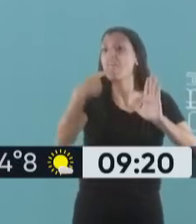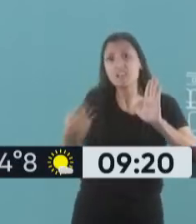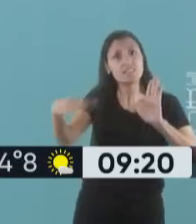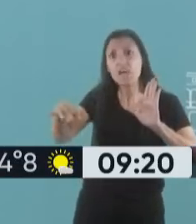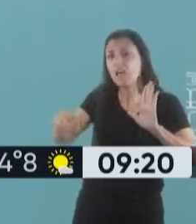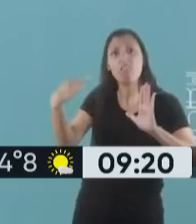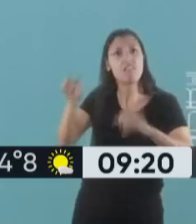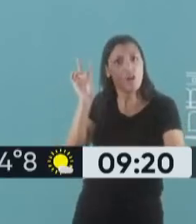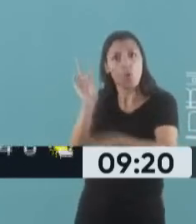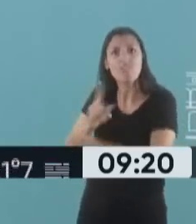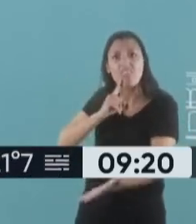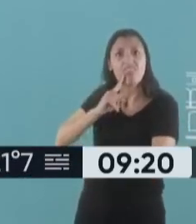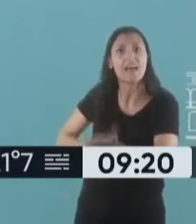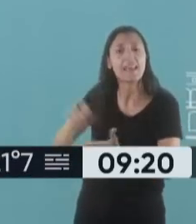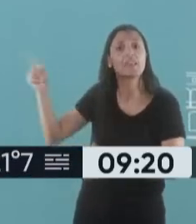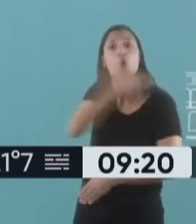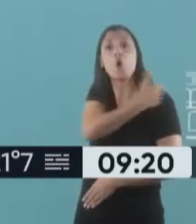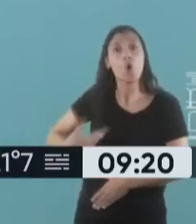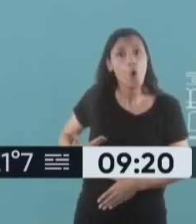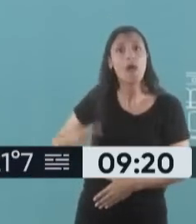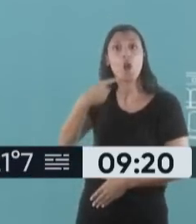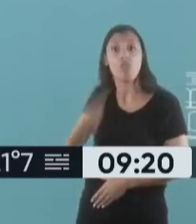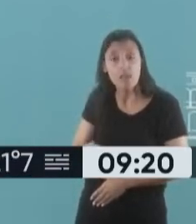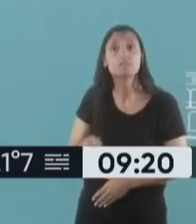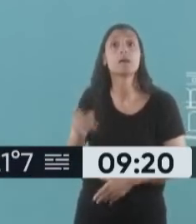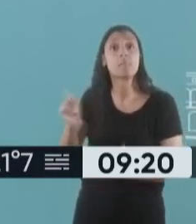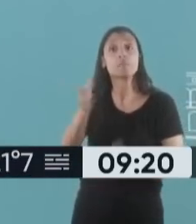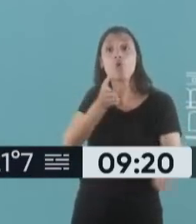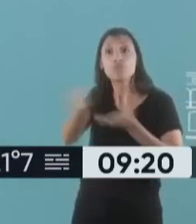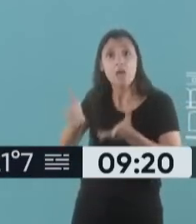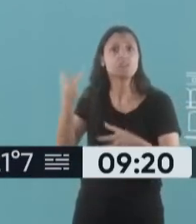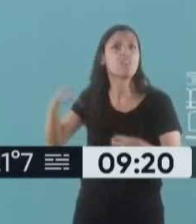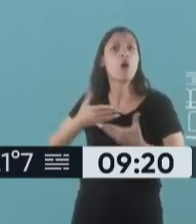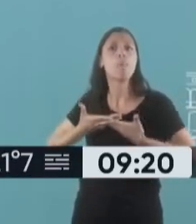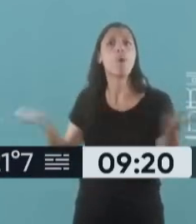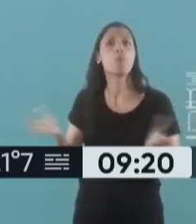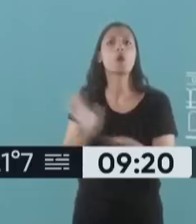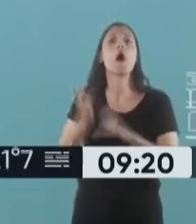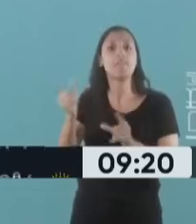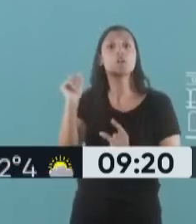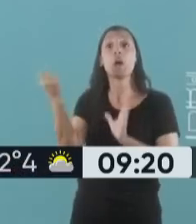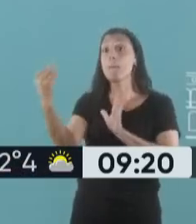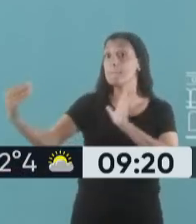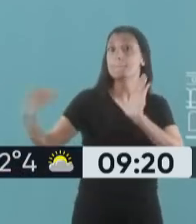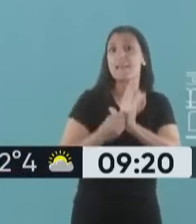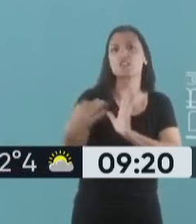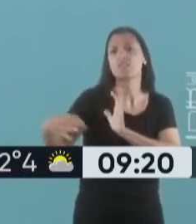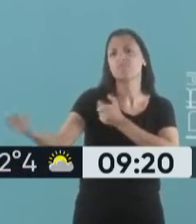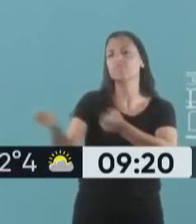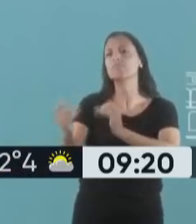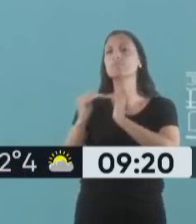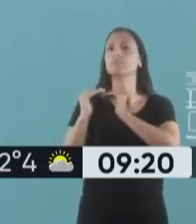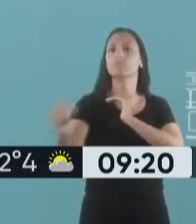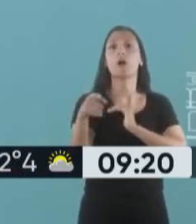se aplique el decreto del Gobierno Nacional que estableció que eran servicios públicos y que por lo tanto sus precios debían ser regulados.